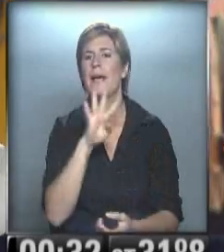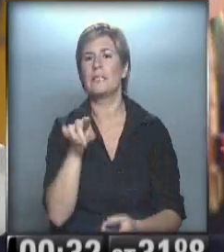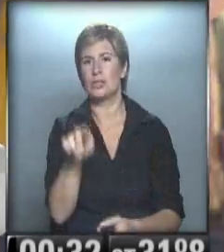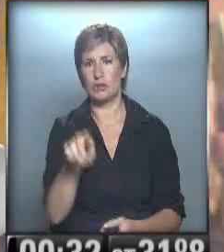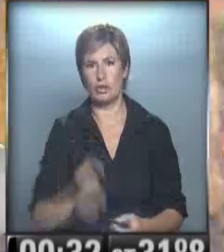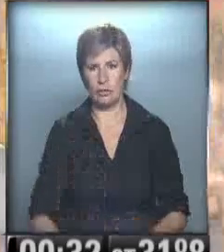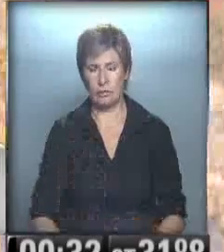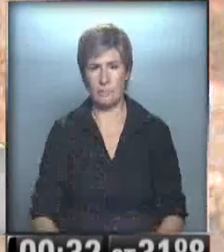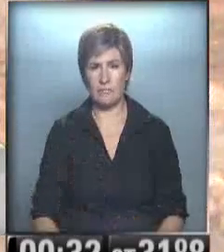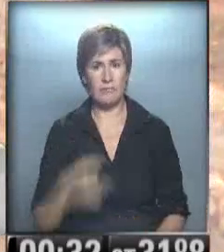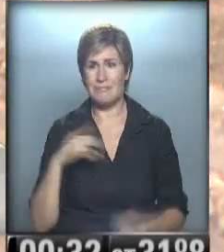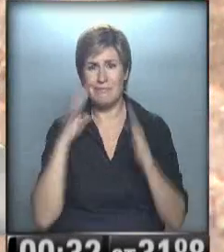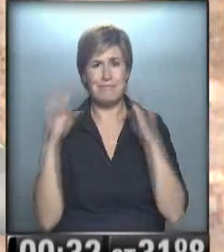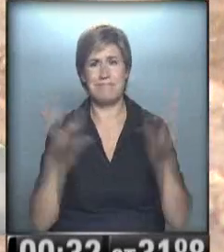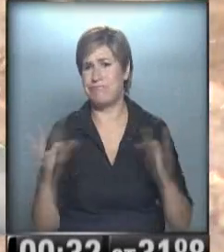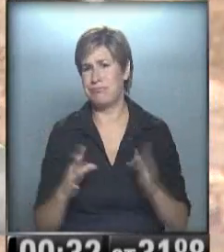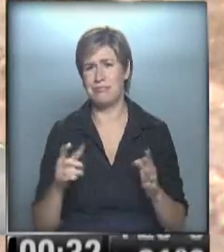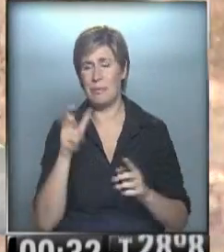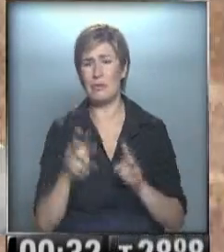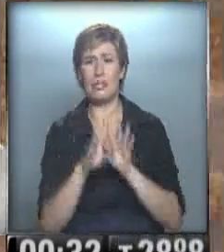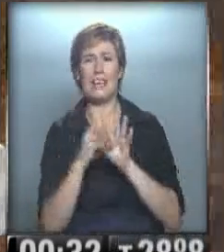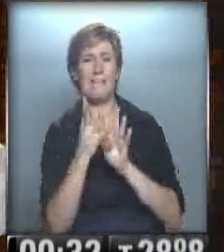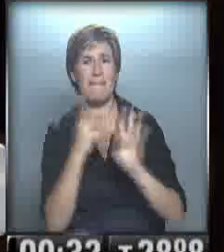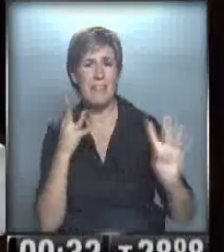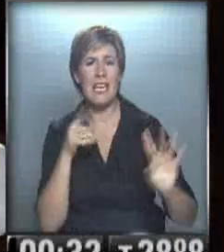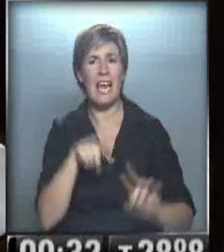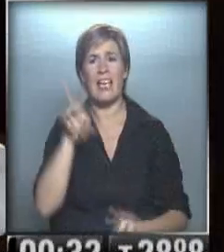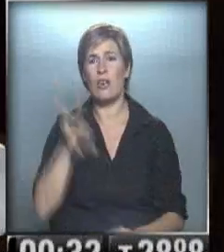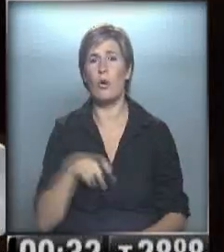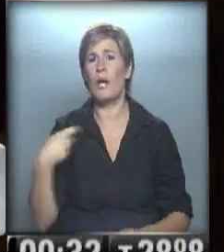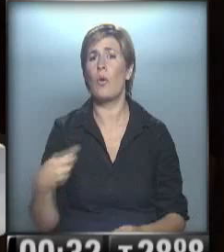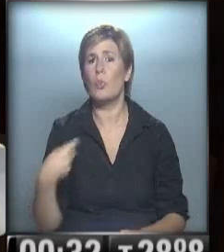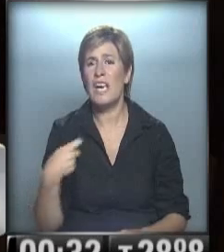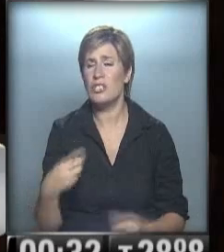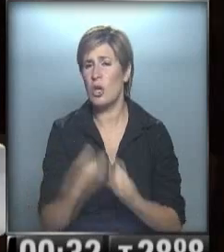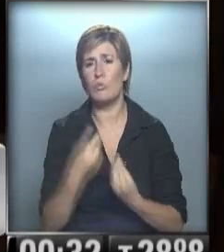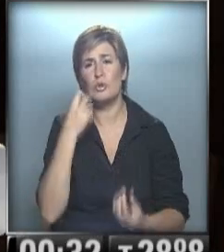Conmocionado, porque realmente la gente que está haciendo la cola, cobra la jubilación, gente grande,